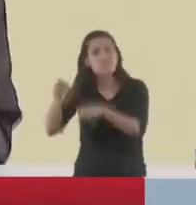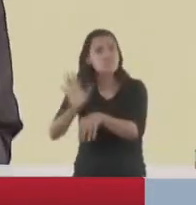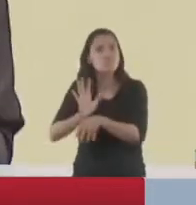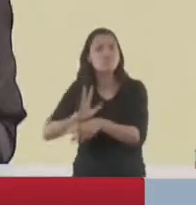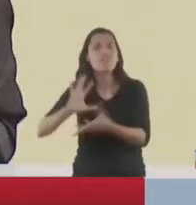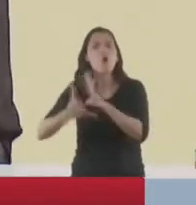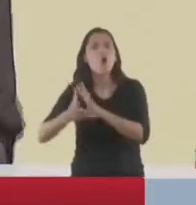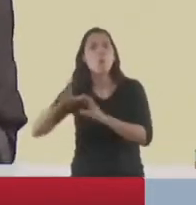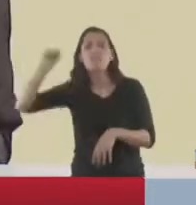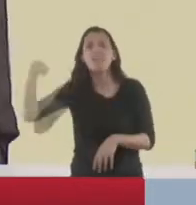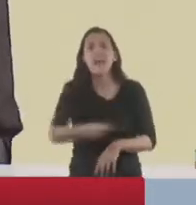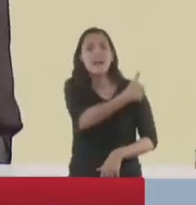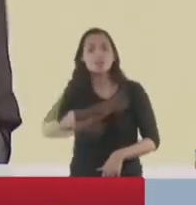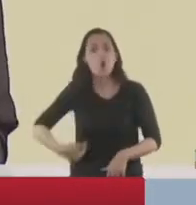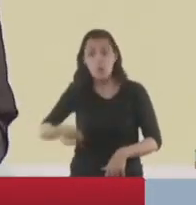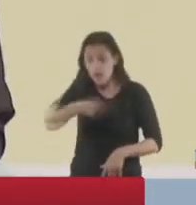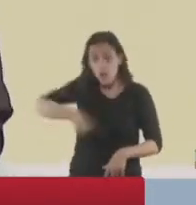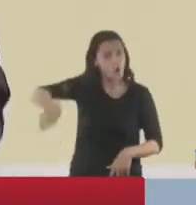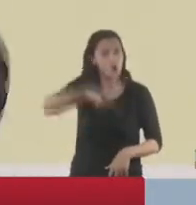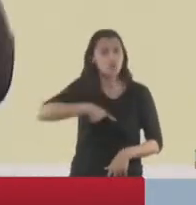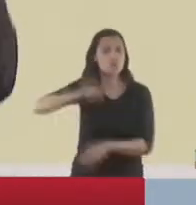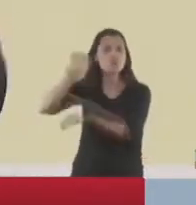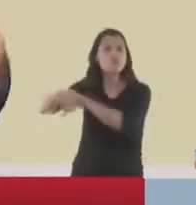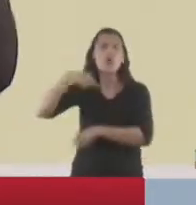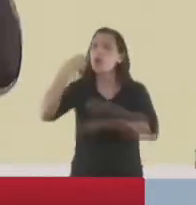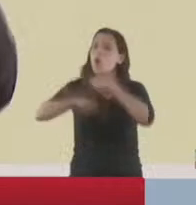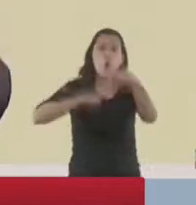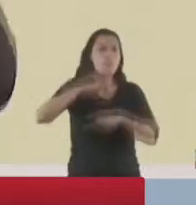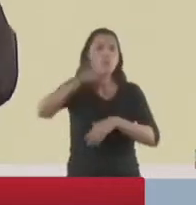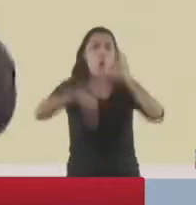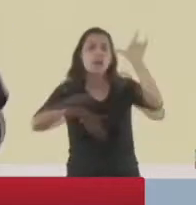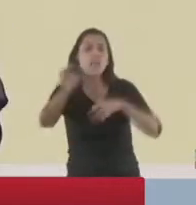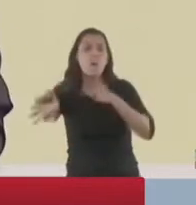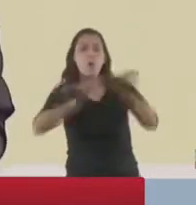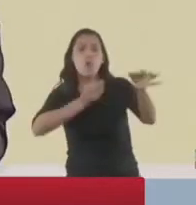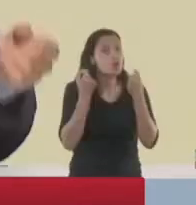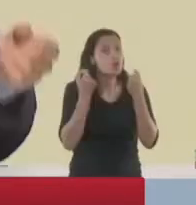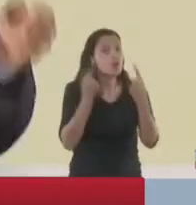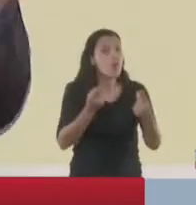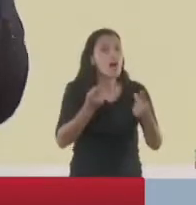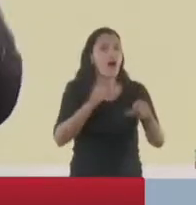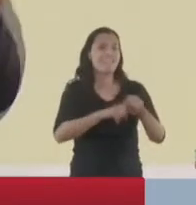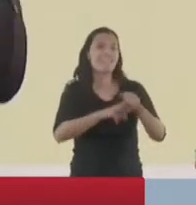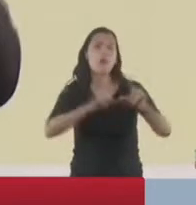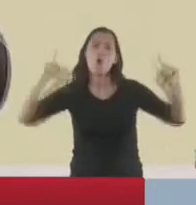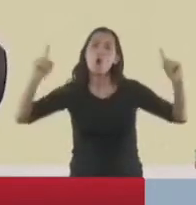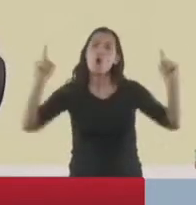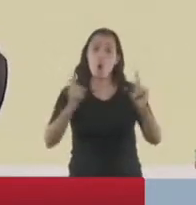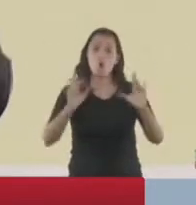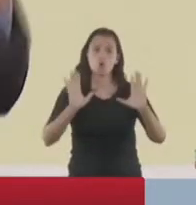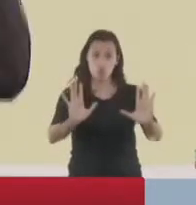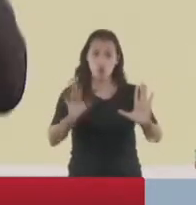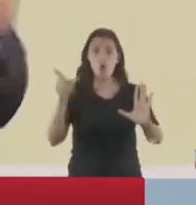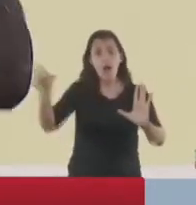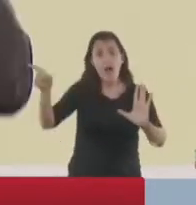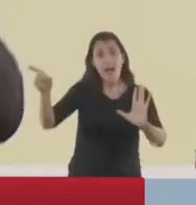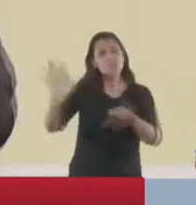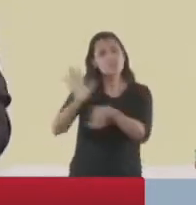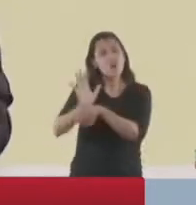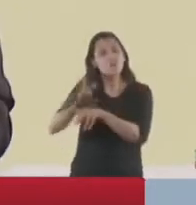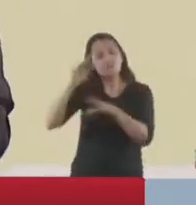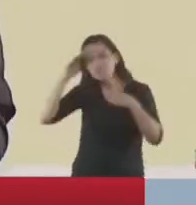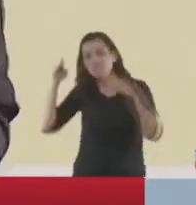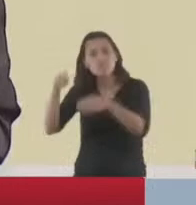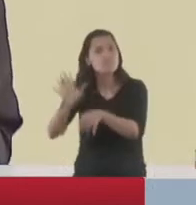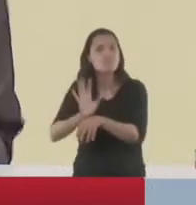permitiría que ingrese muchos dólares Hay un montón de dólares que podrían entrar al sistema formal en Argentina si Argentina dijera señores el dólar en Argentina vale